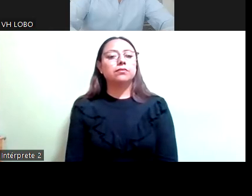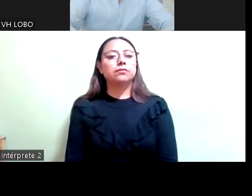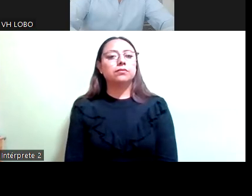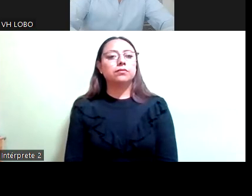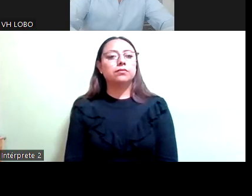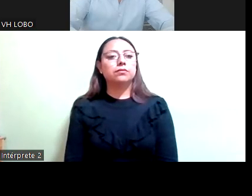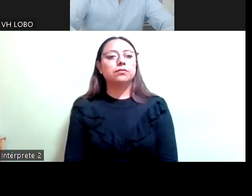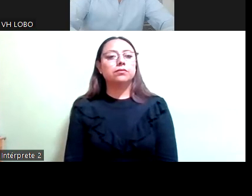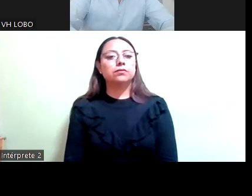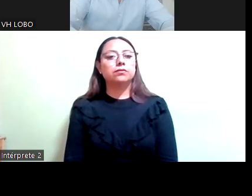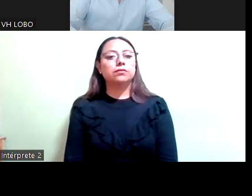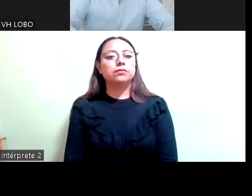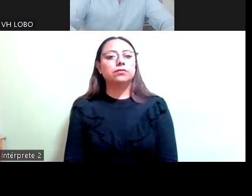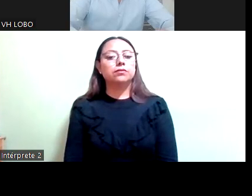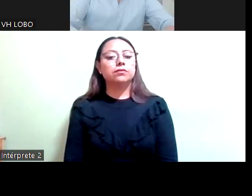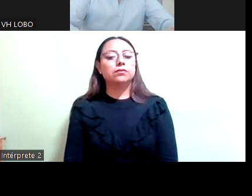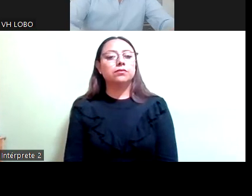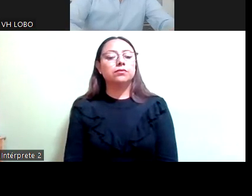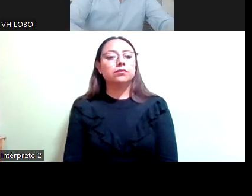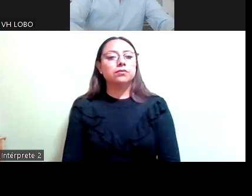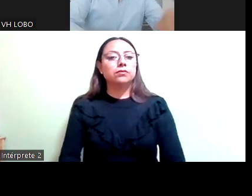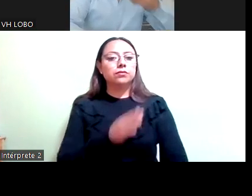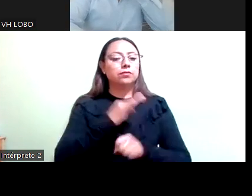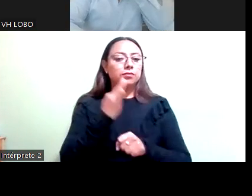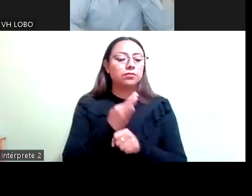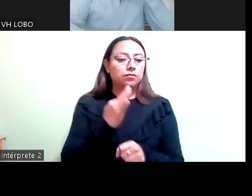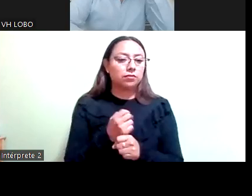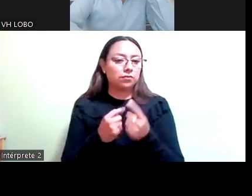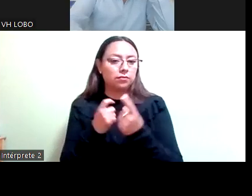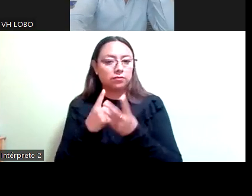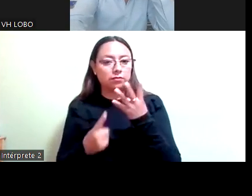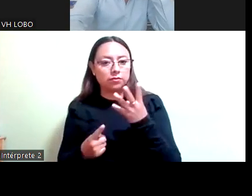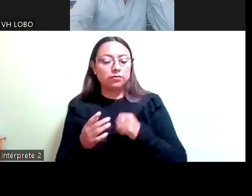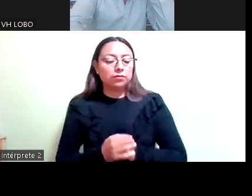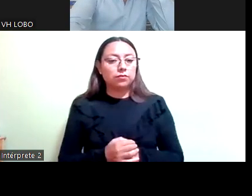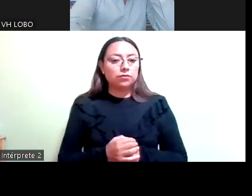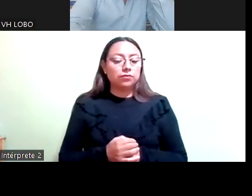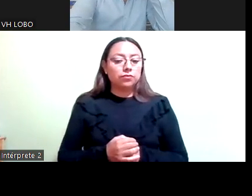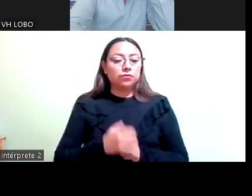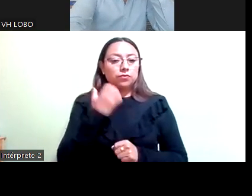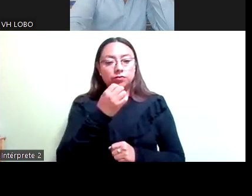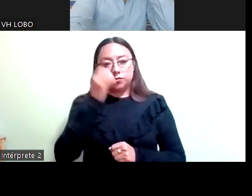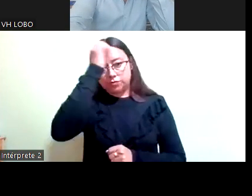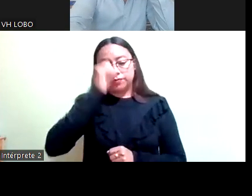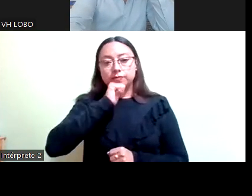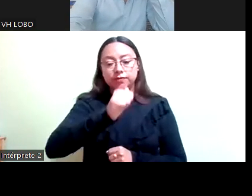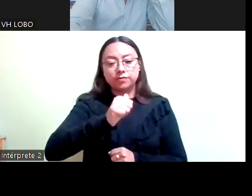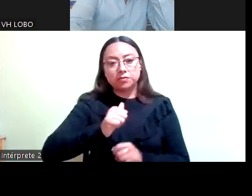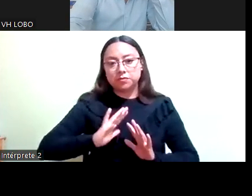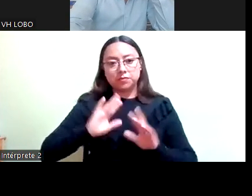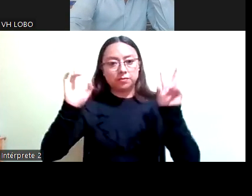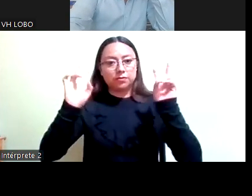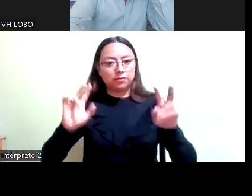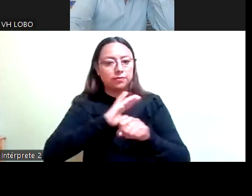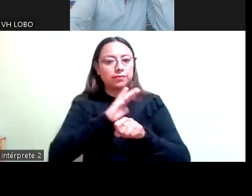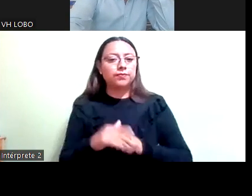No habiendo quien haga uso de la voz y agotado los asuntos en cartera, yo nada más quiero